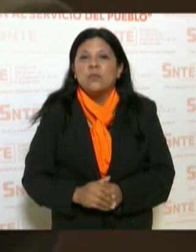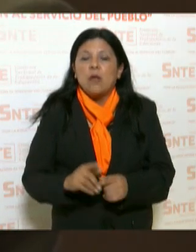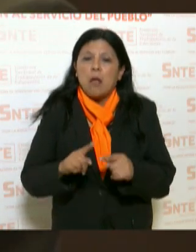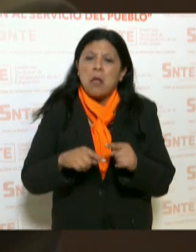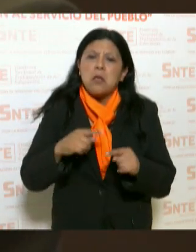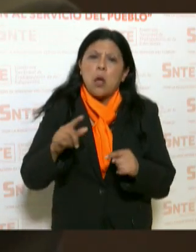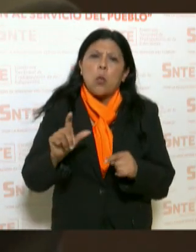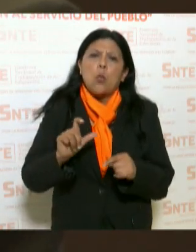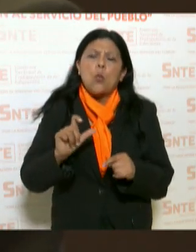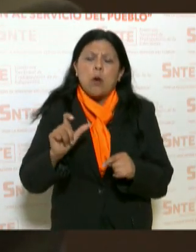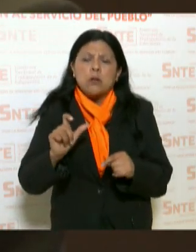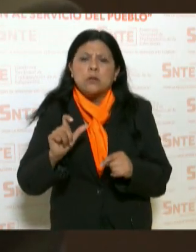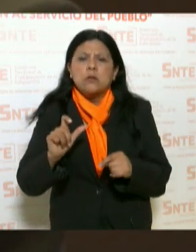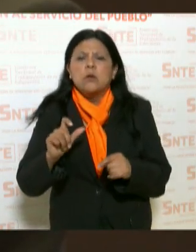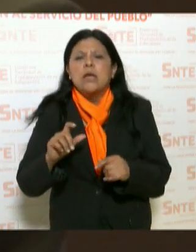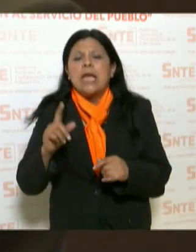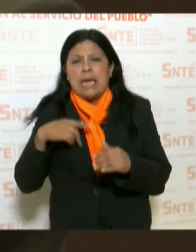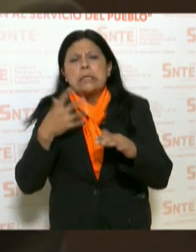anglosajona,